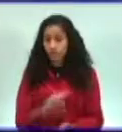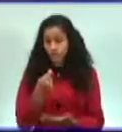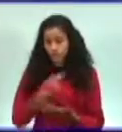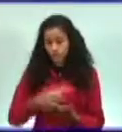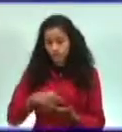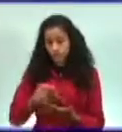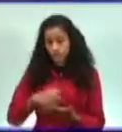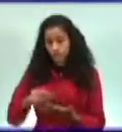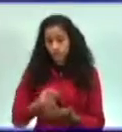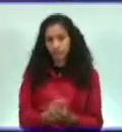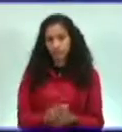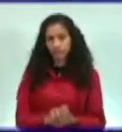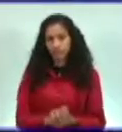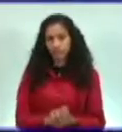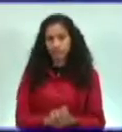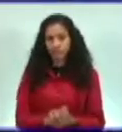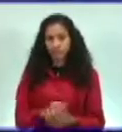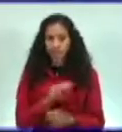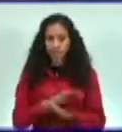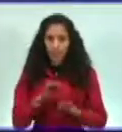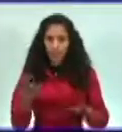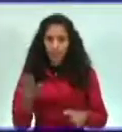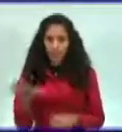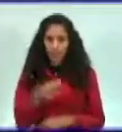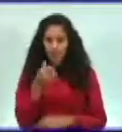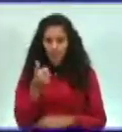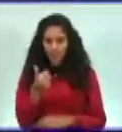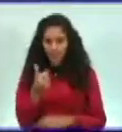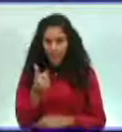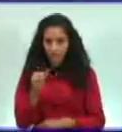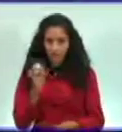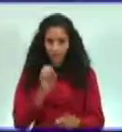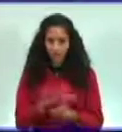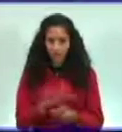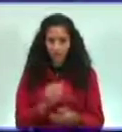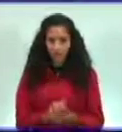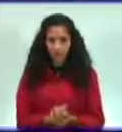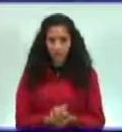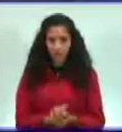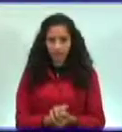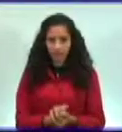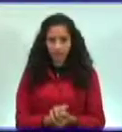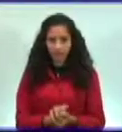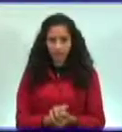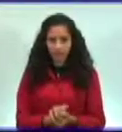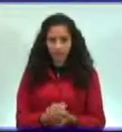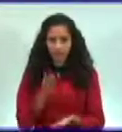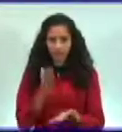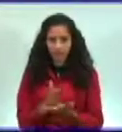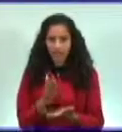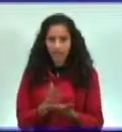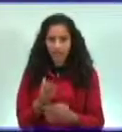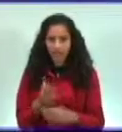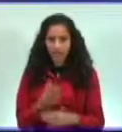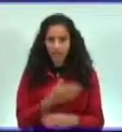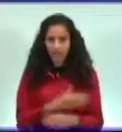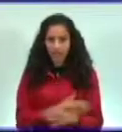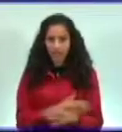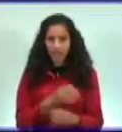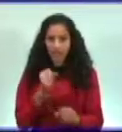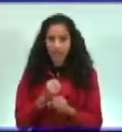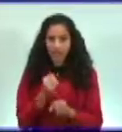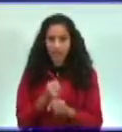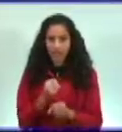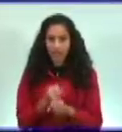lápiz. Pues, si ya todo está listo, comenzamos. En el encuentro anterior,